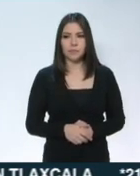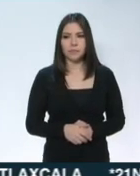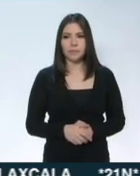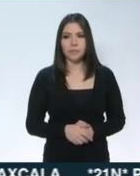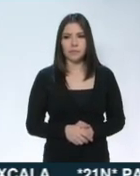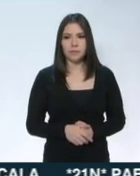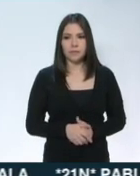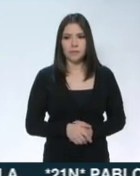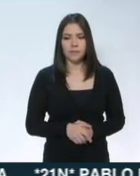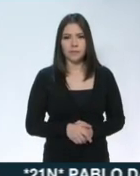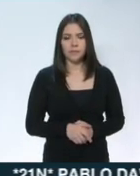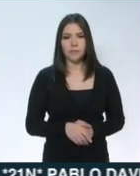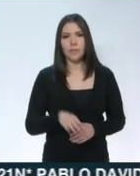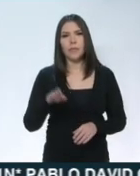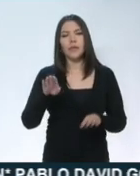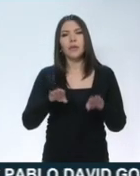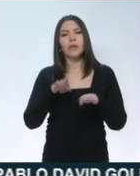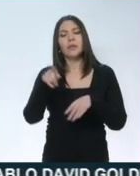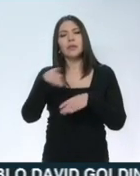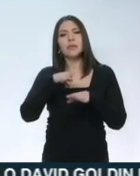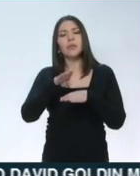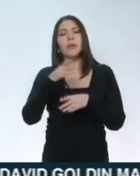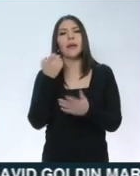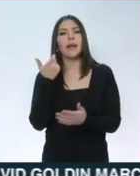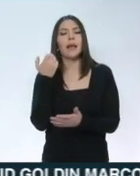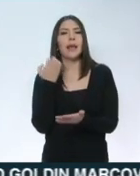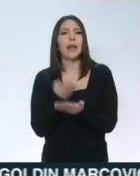toda esa economía informal,